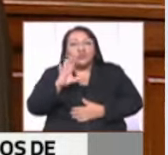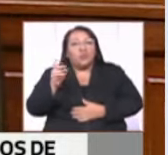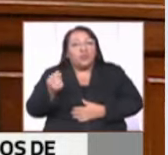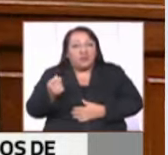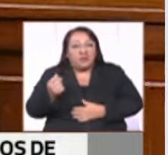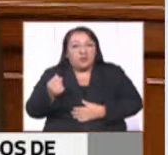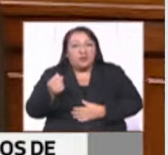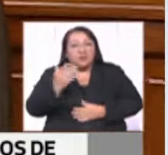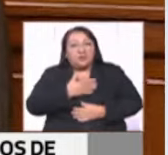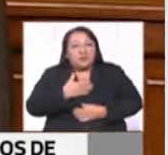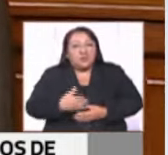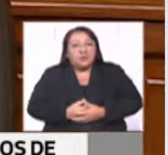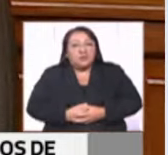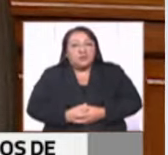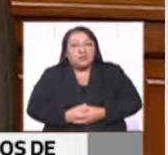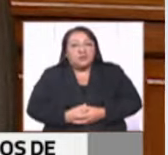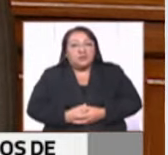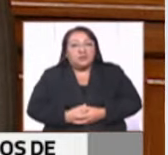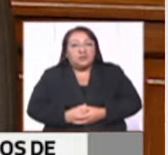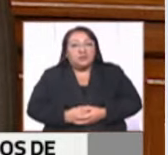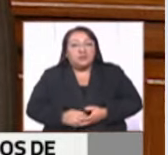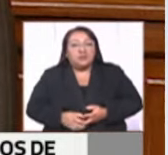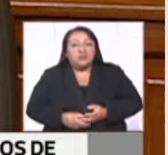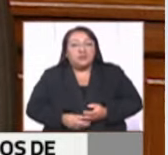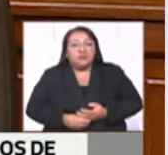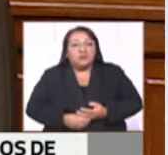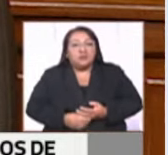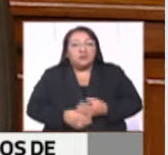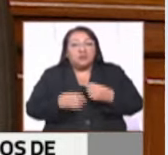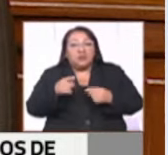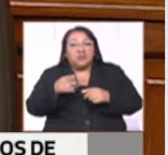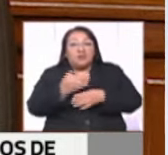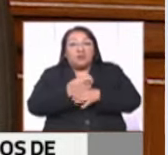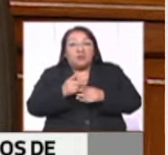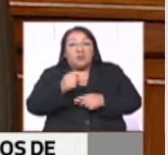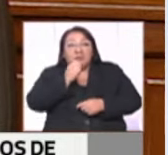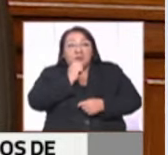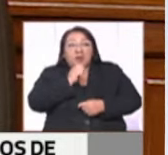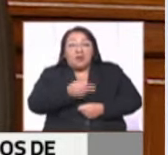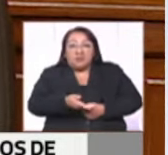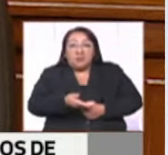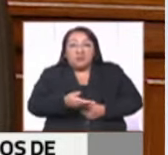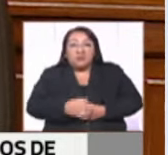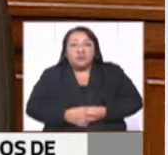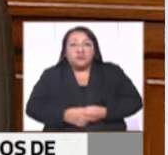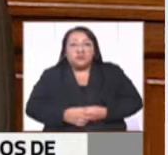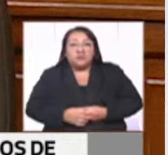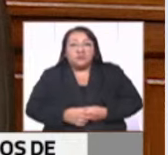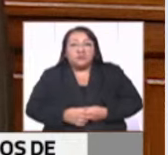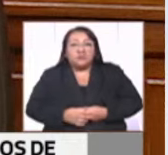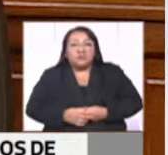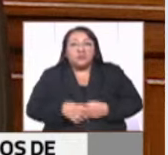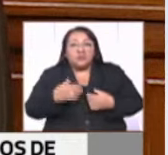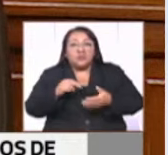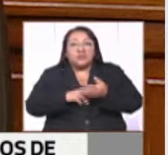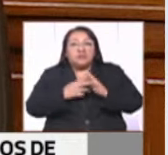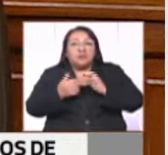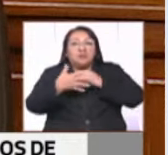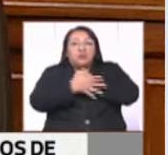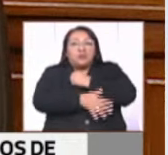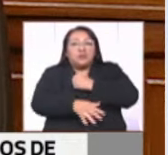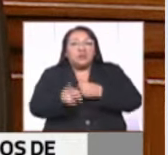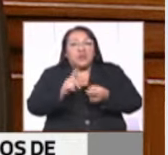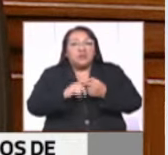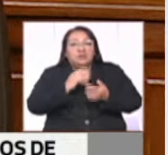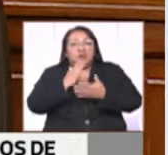dinero. Presidente, ¿por qué este sistema privado ha significado pobreza e